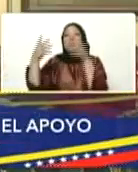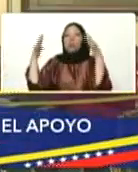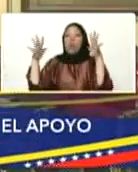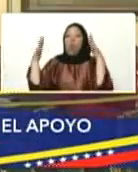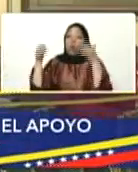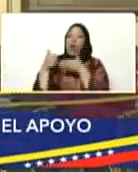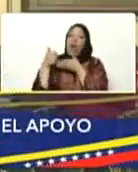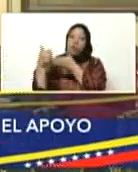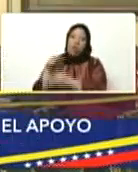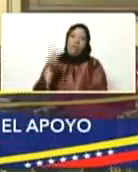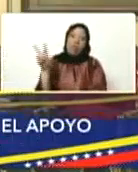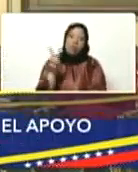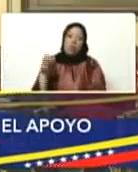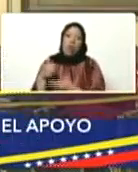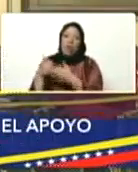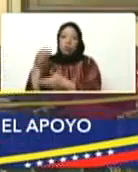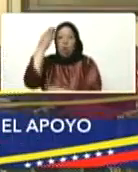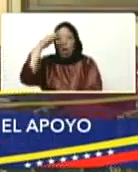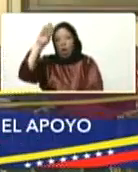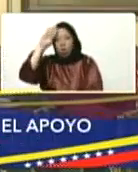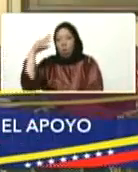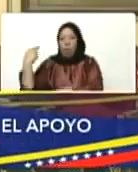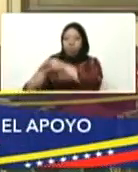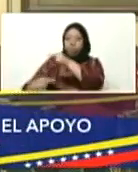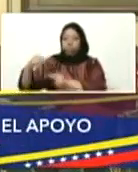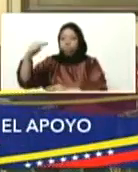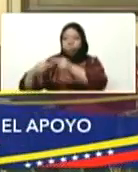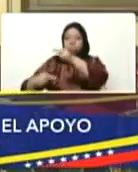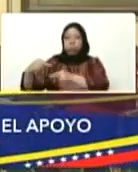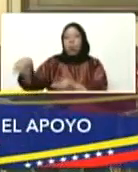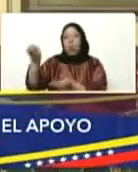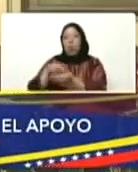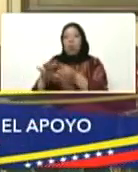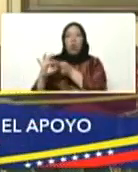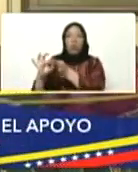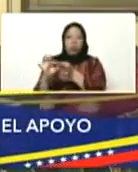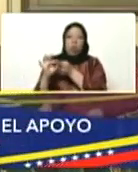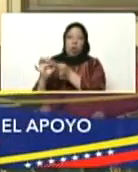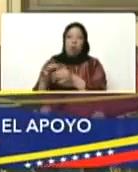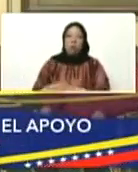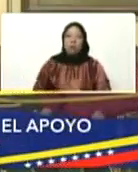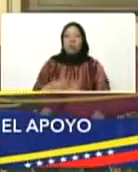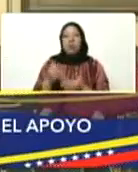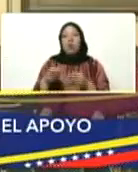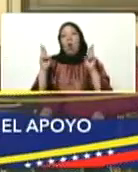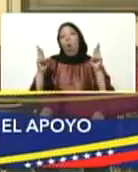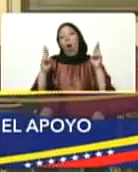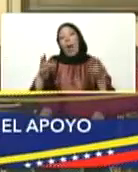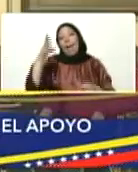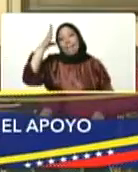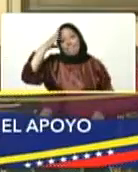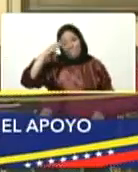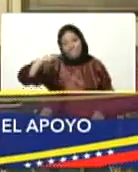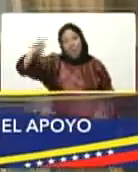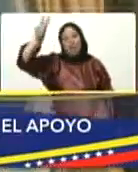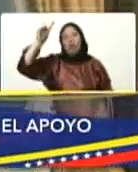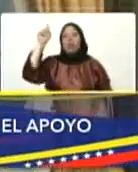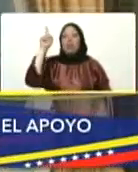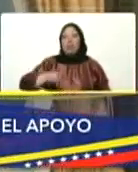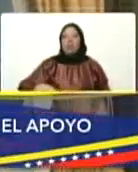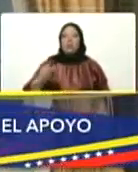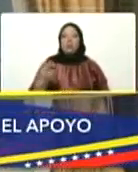ser la obra de unión de Cuba y Venezuela, y ojalá México y otros inversionistas